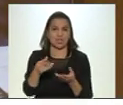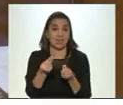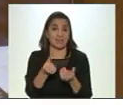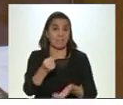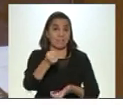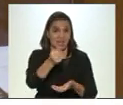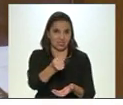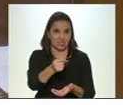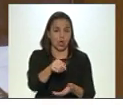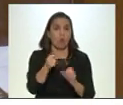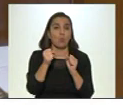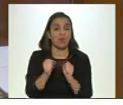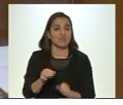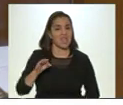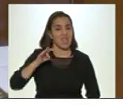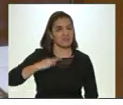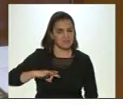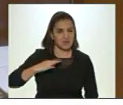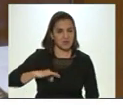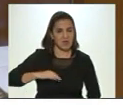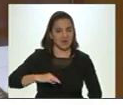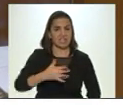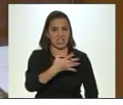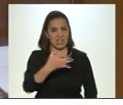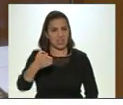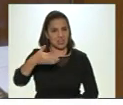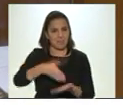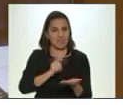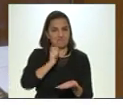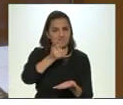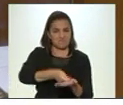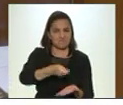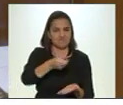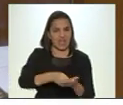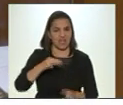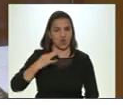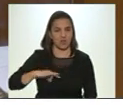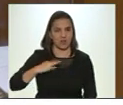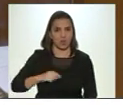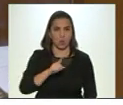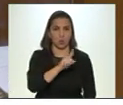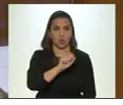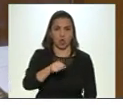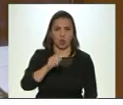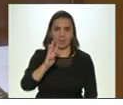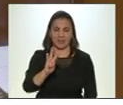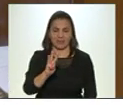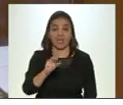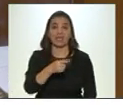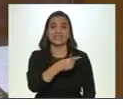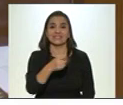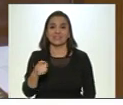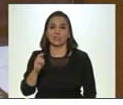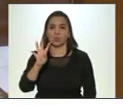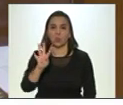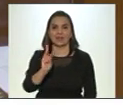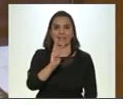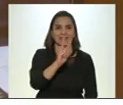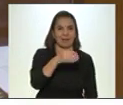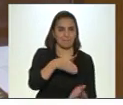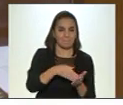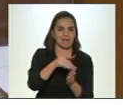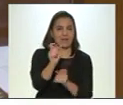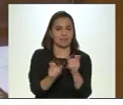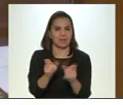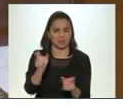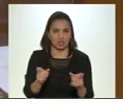asegurar una jubilación de 500 mil pesos. 1,3%, 143 mil personas.